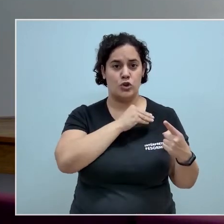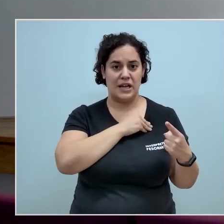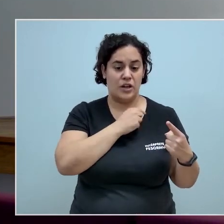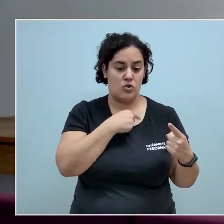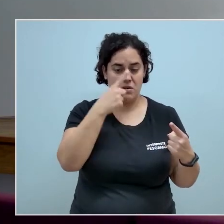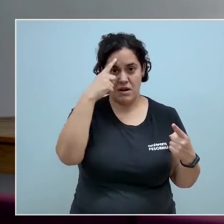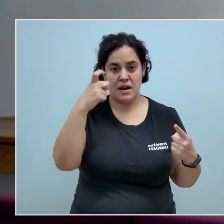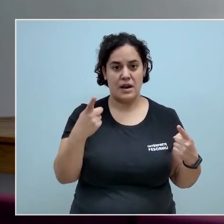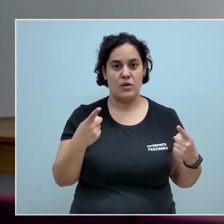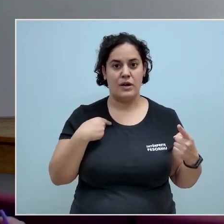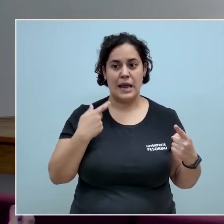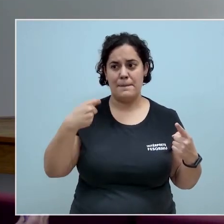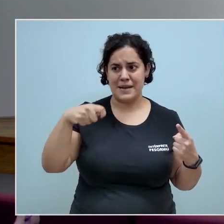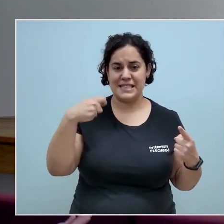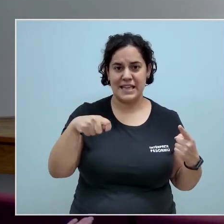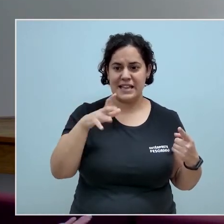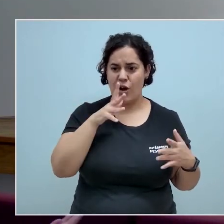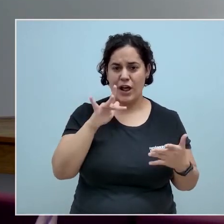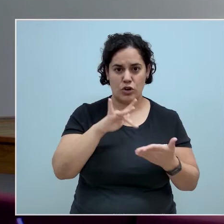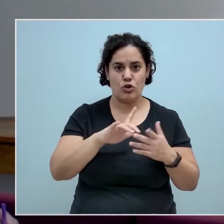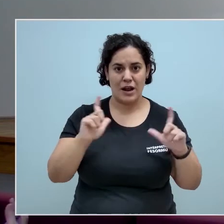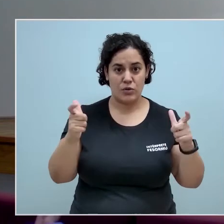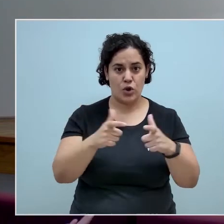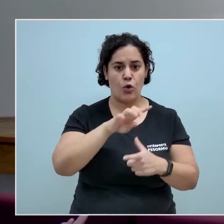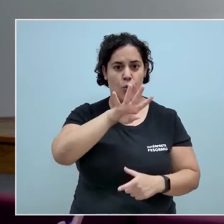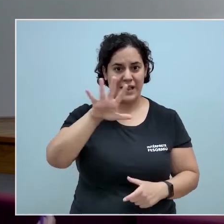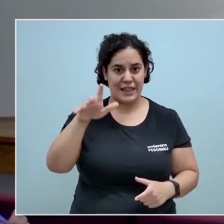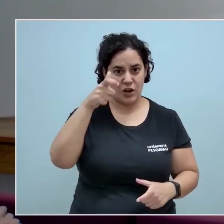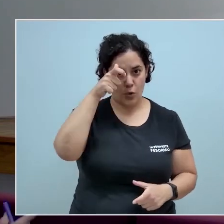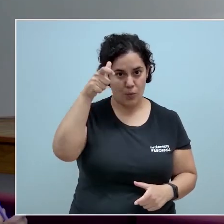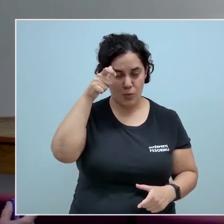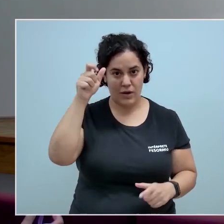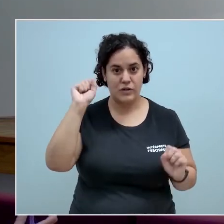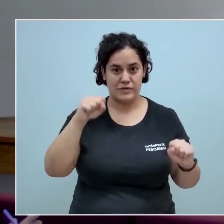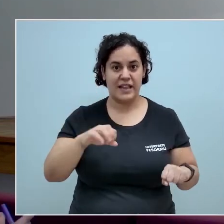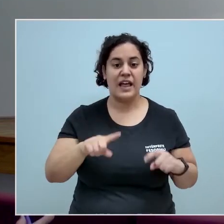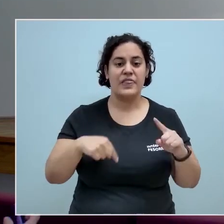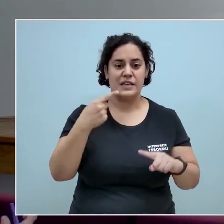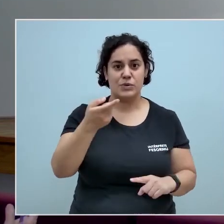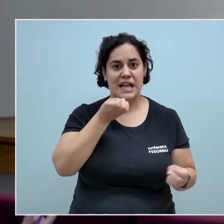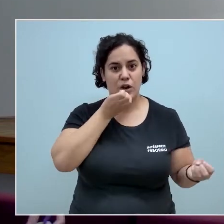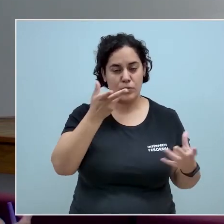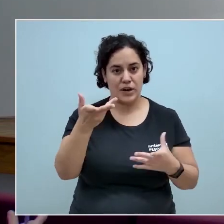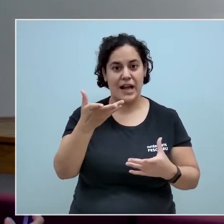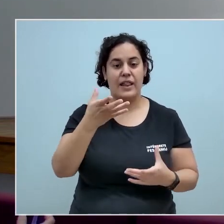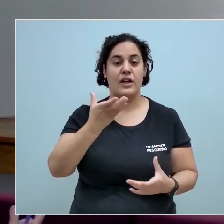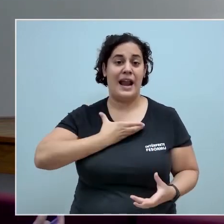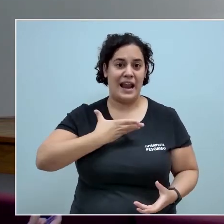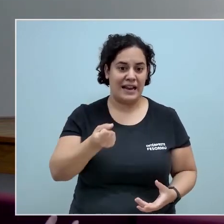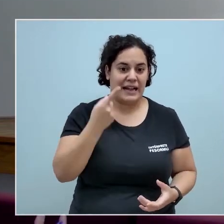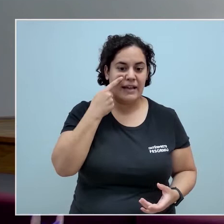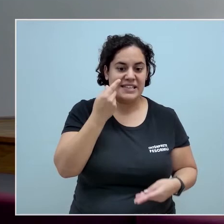que el presidente creo que tiene la reunión con los 45 municipios, ya lo habrá comunicado al alcalde, cómo va a ser ese proceso, cuándo empezaría